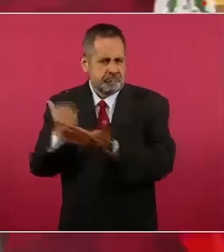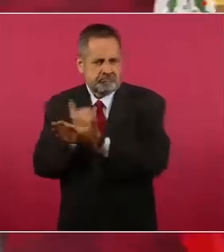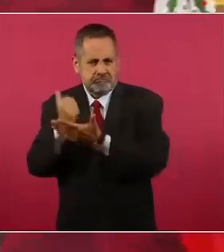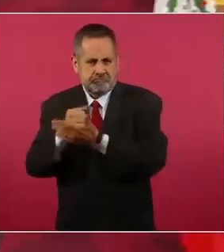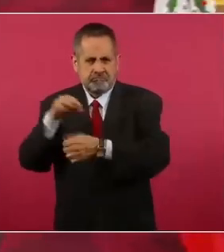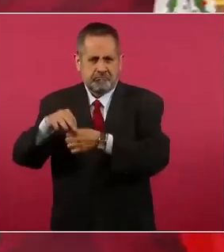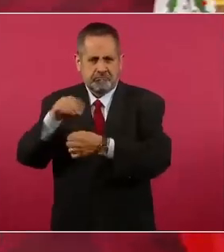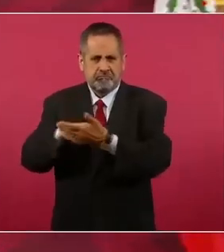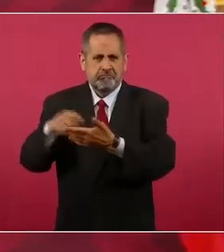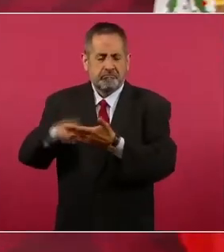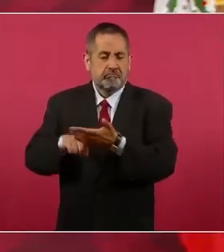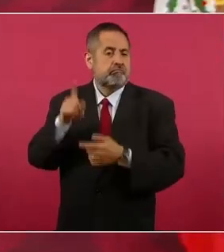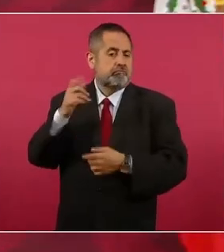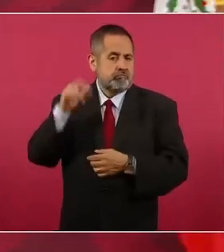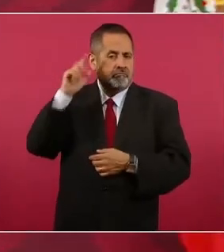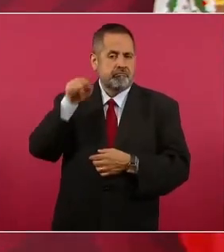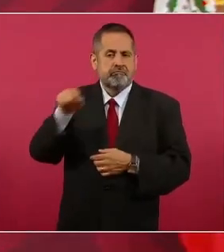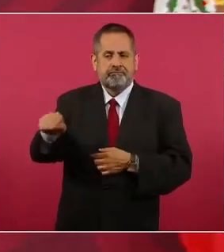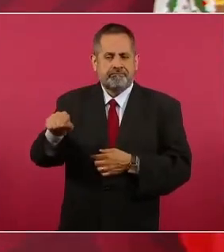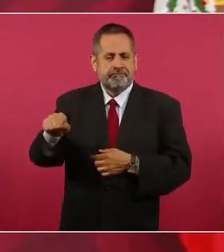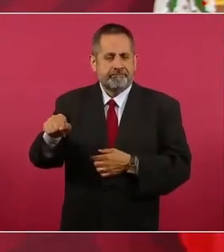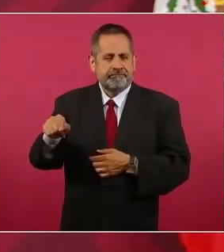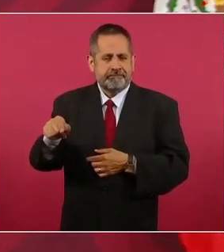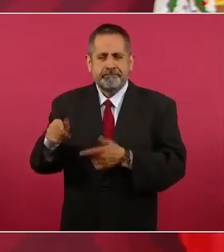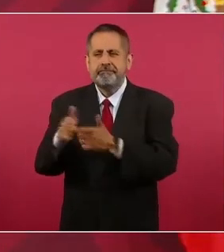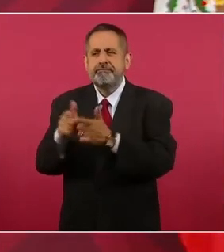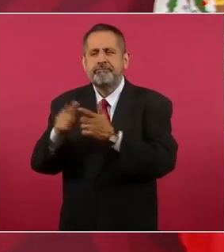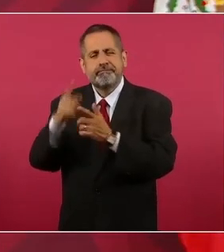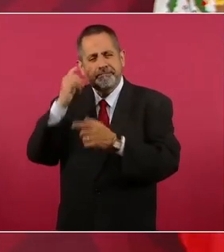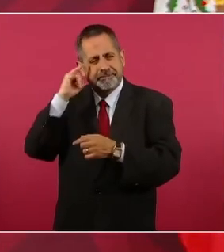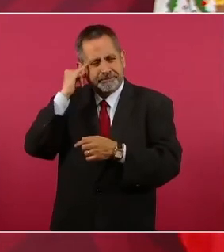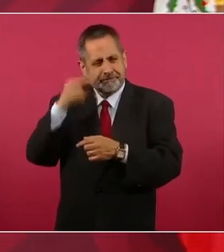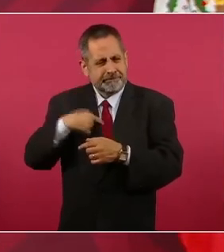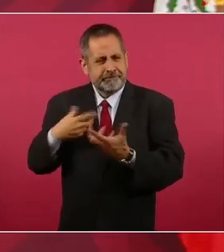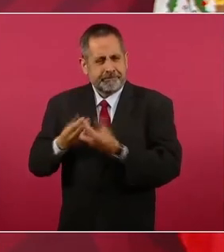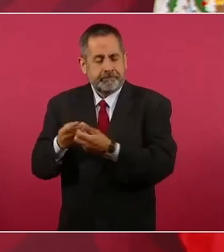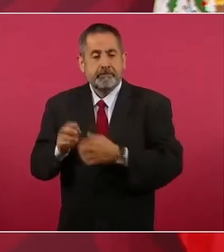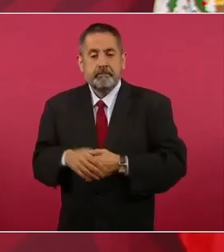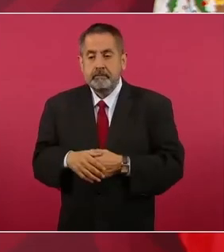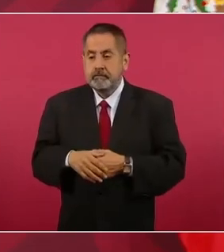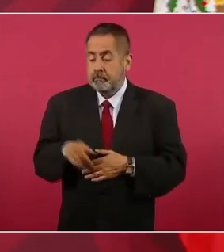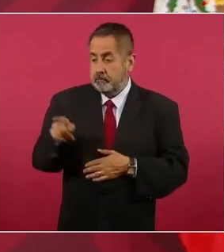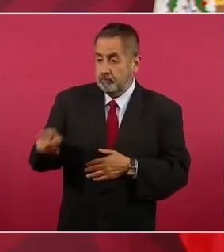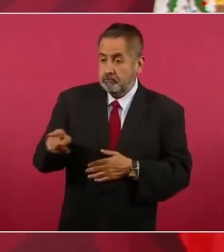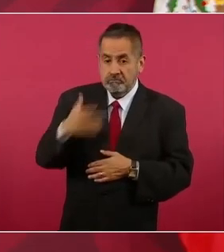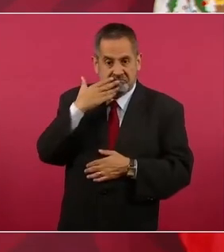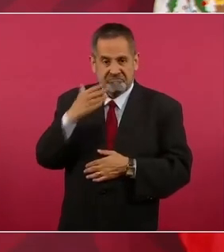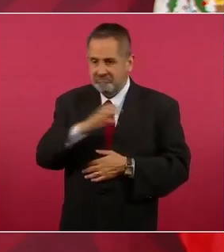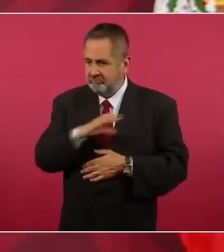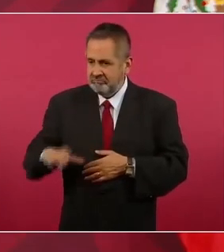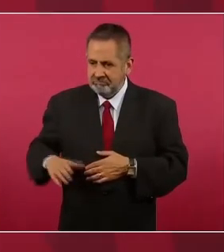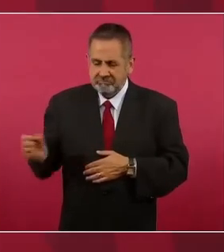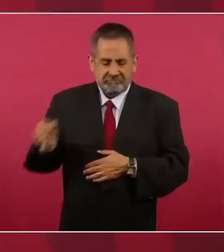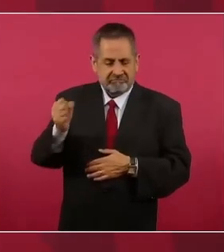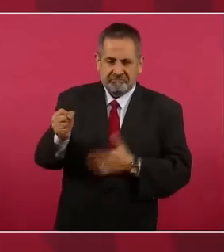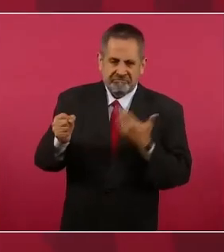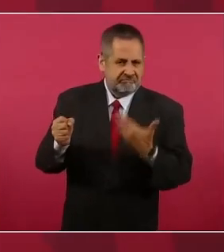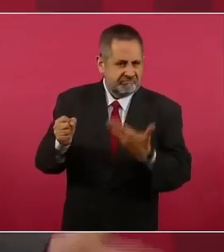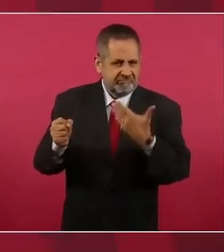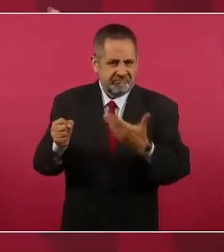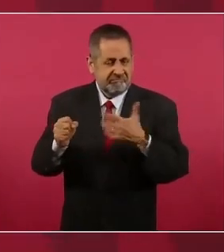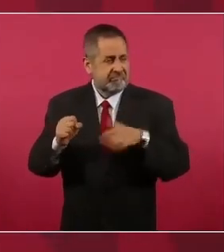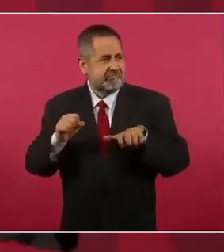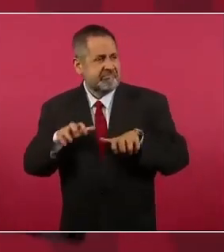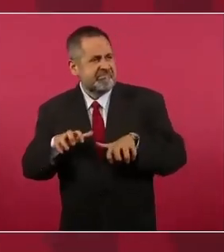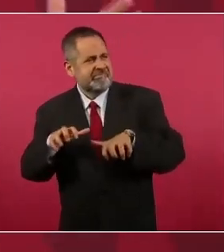del Centro Coordinador Indigenista Chontal, y se postuló un buen candidato y estaba la plaza